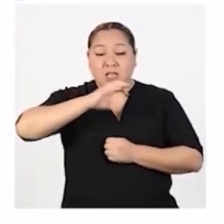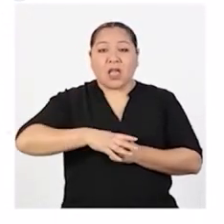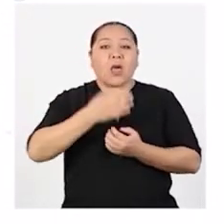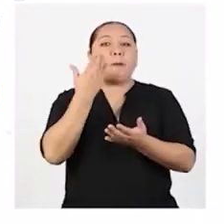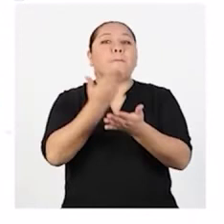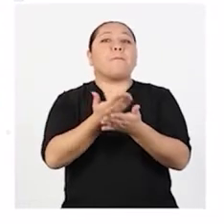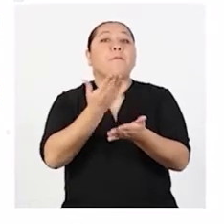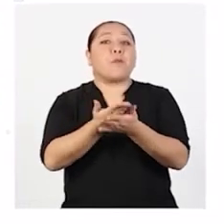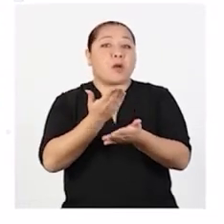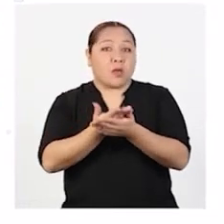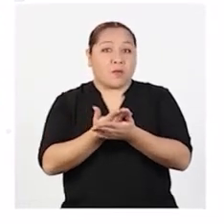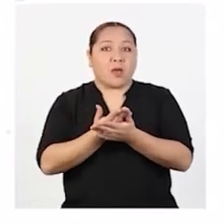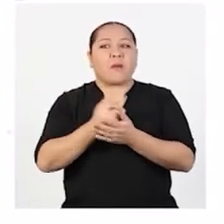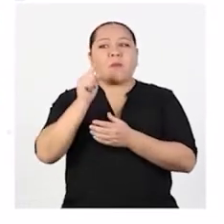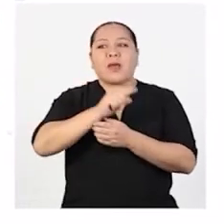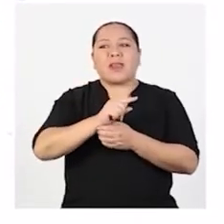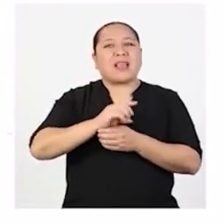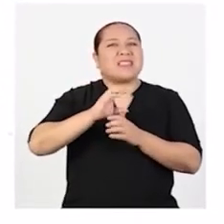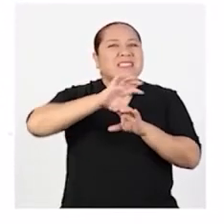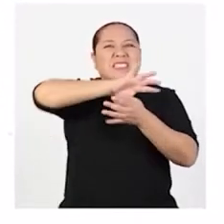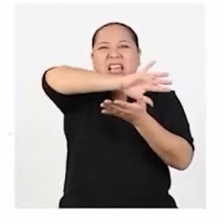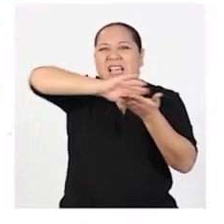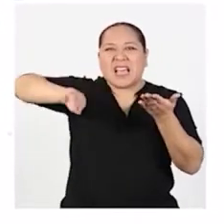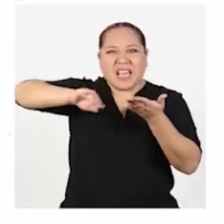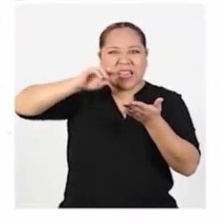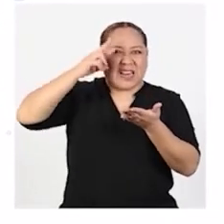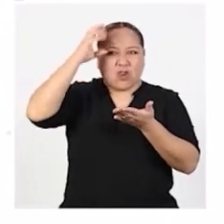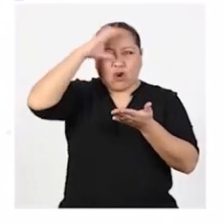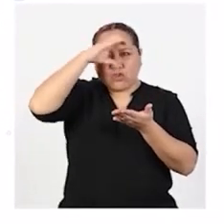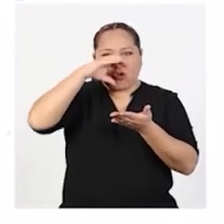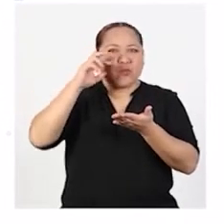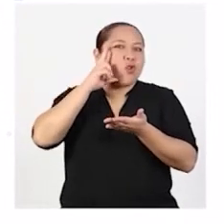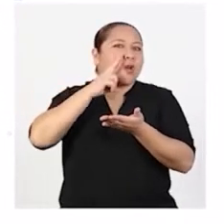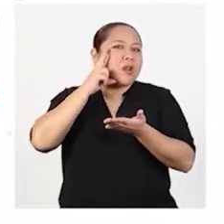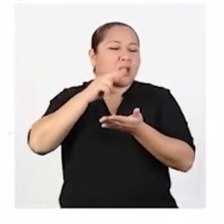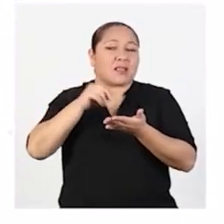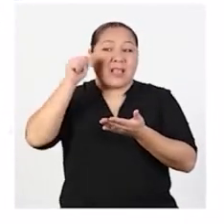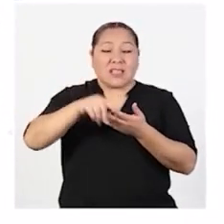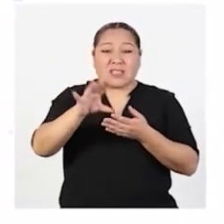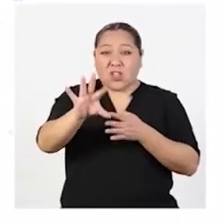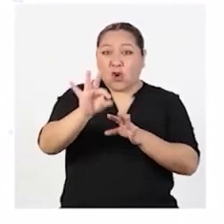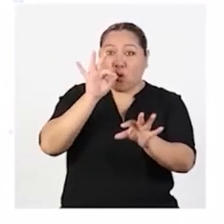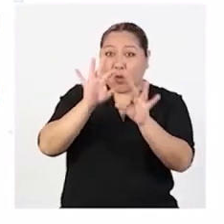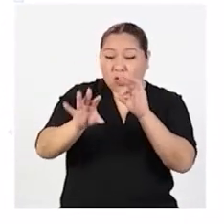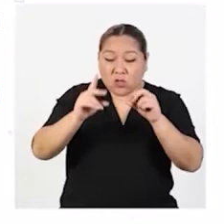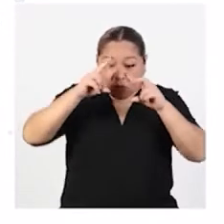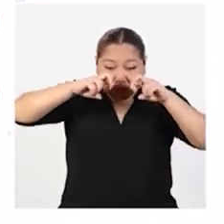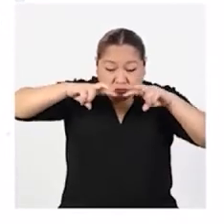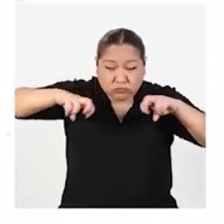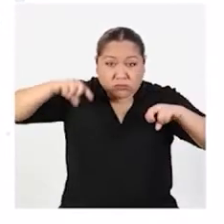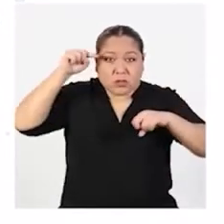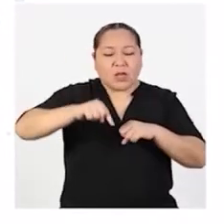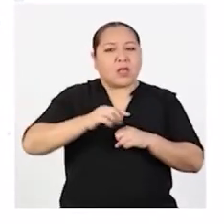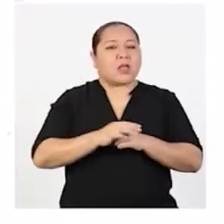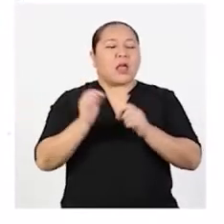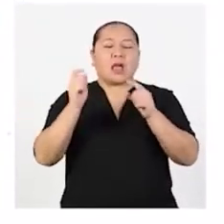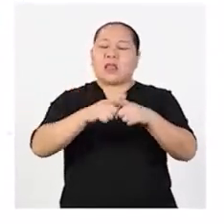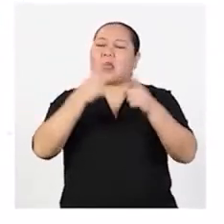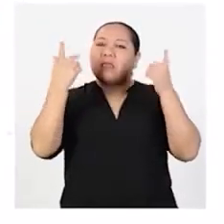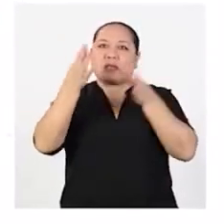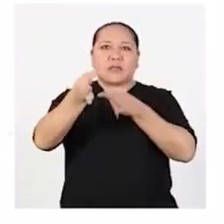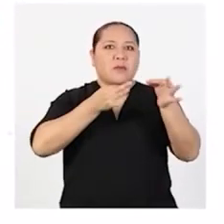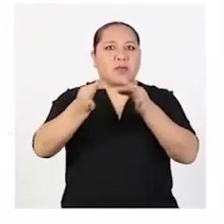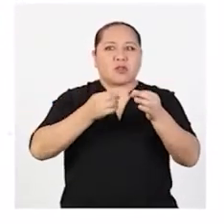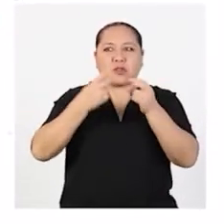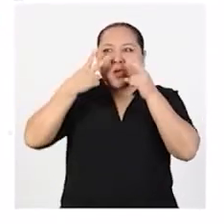llamadas razas en nuestra especie. Por lo tanto, no se justificaba el uso de la clasificación racial en los seres